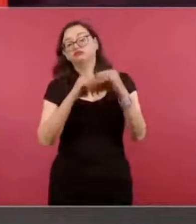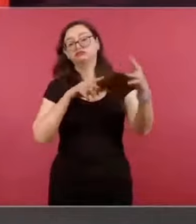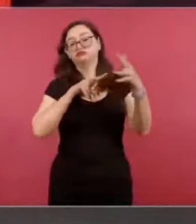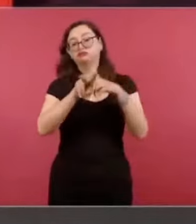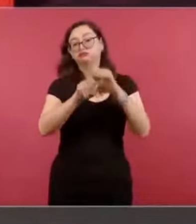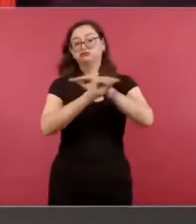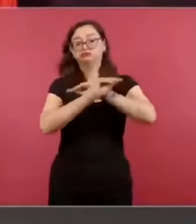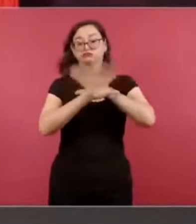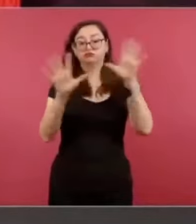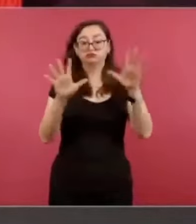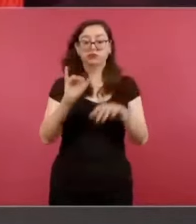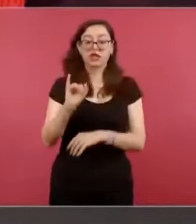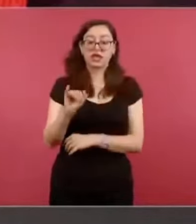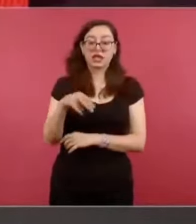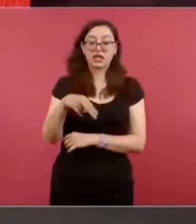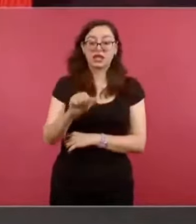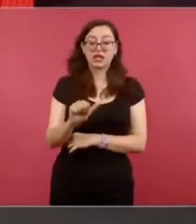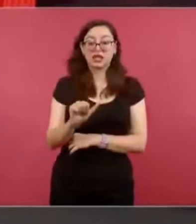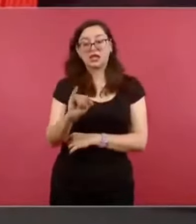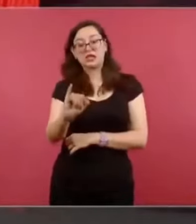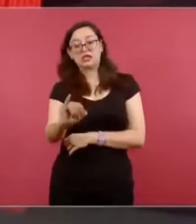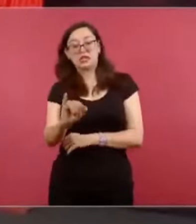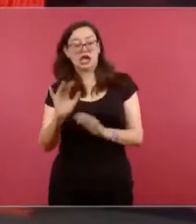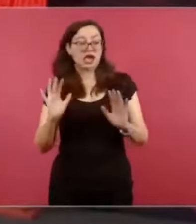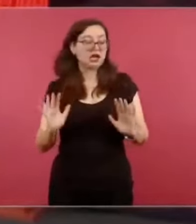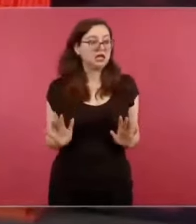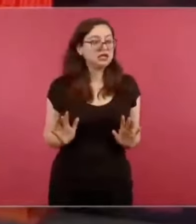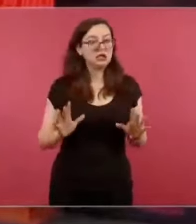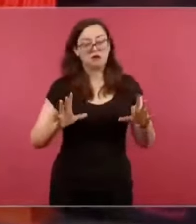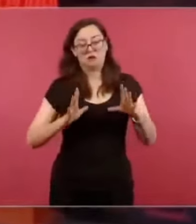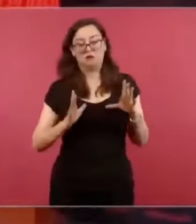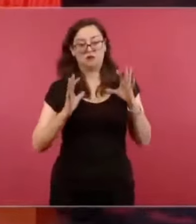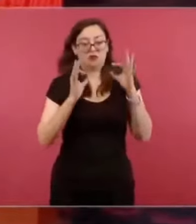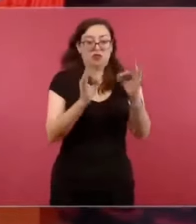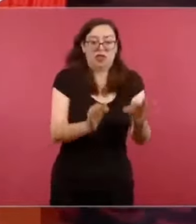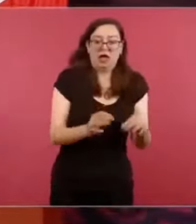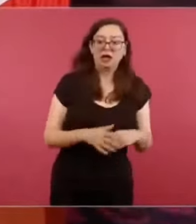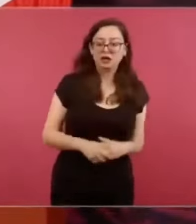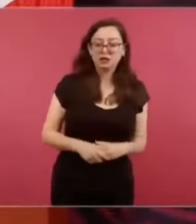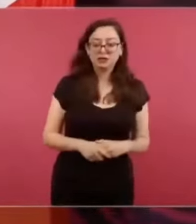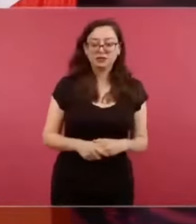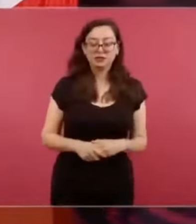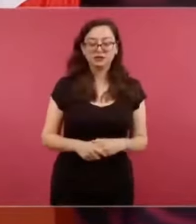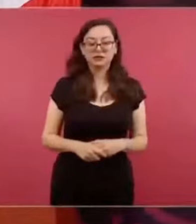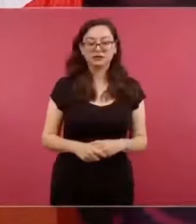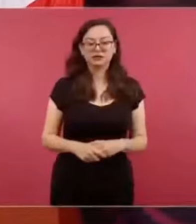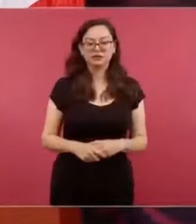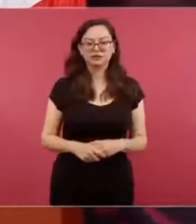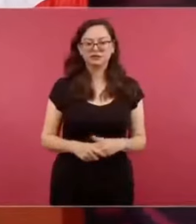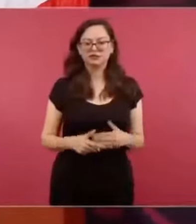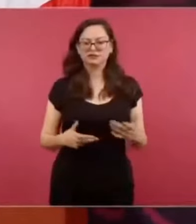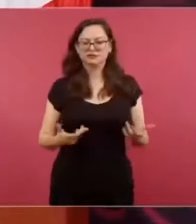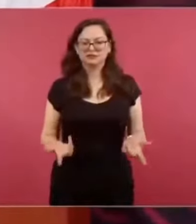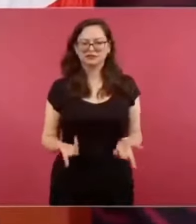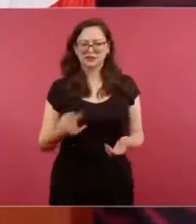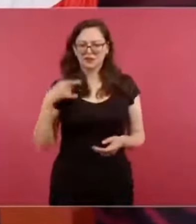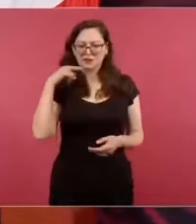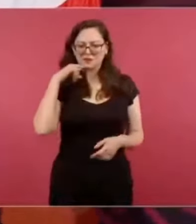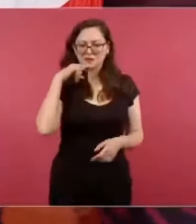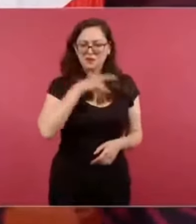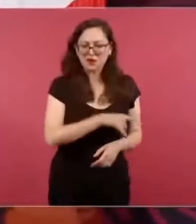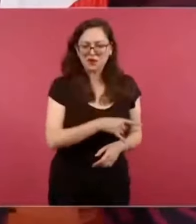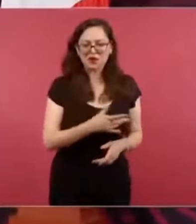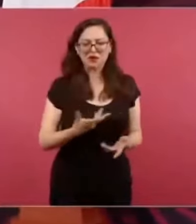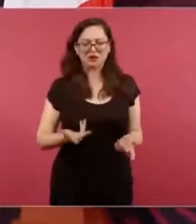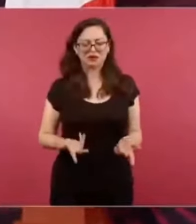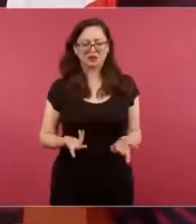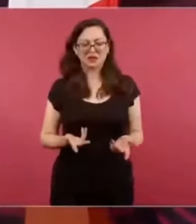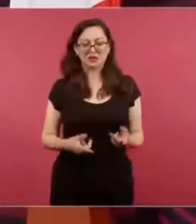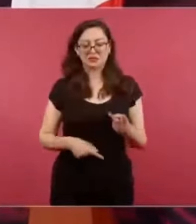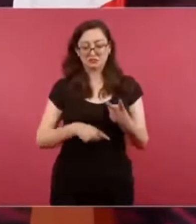el